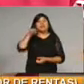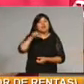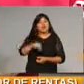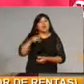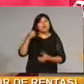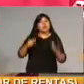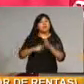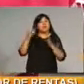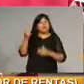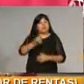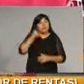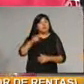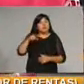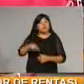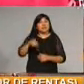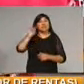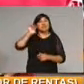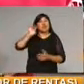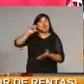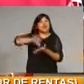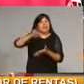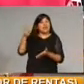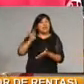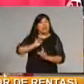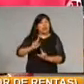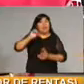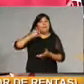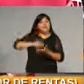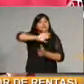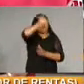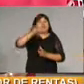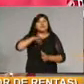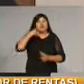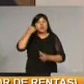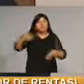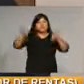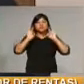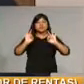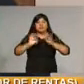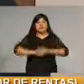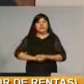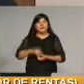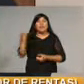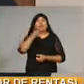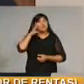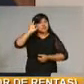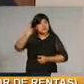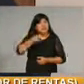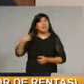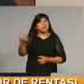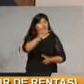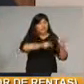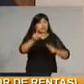solamente en capital es una tarea que se desarrolla en toda la provincia de fukushima y por supuesto por supuesto se trata de abarcar a todos los contribuyentes